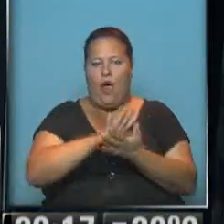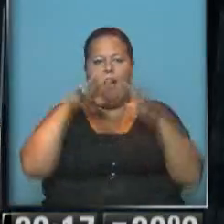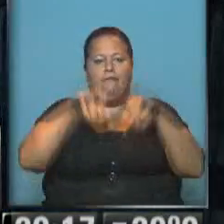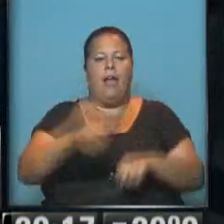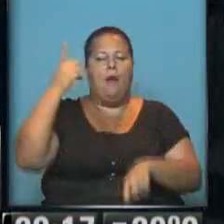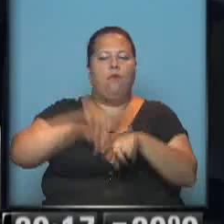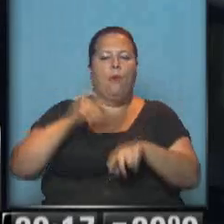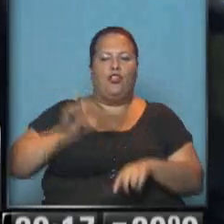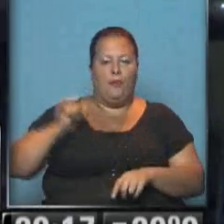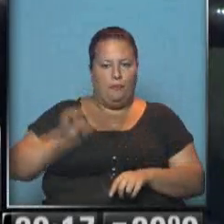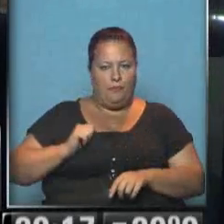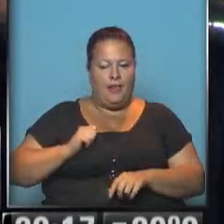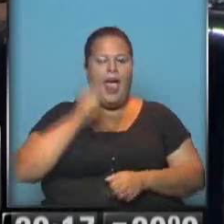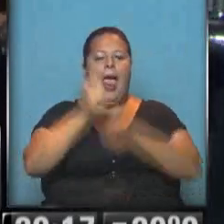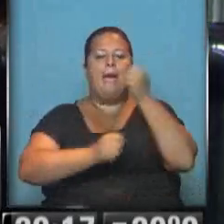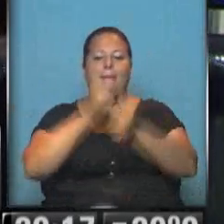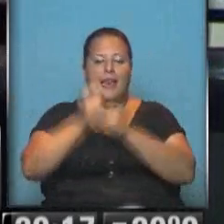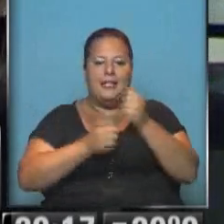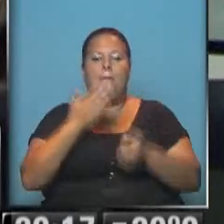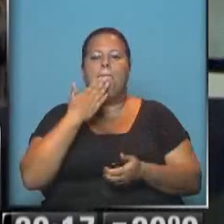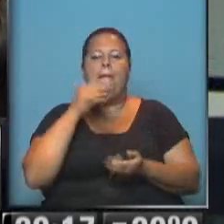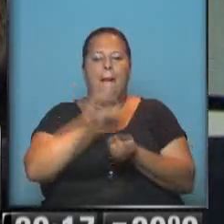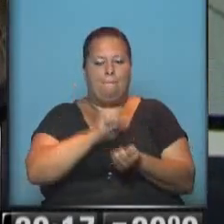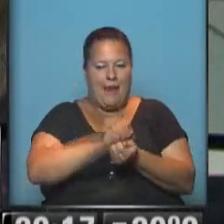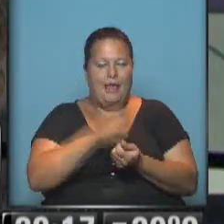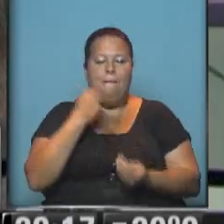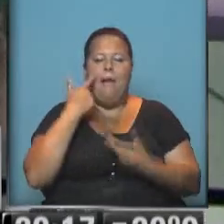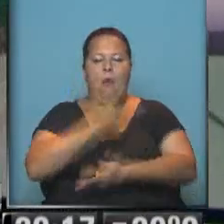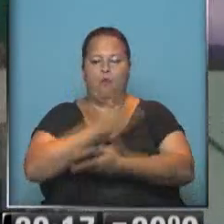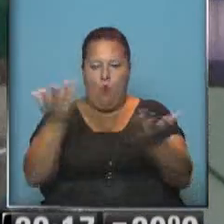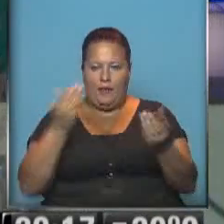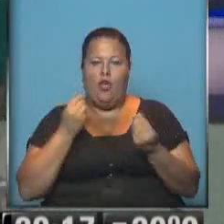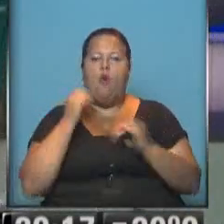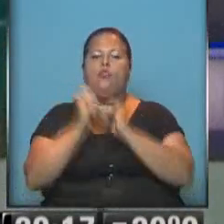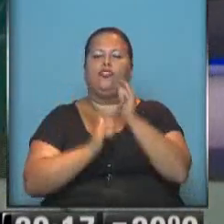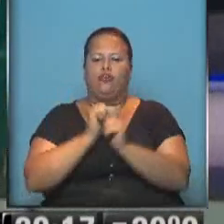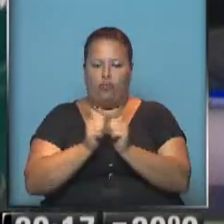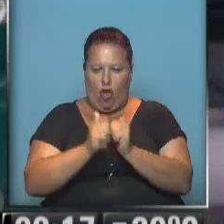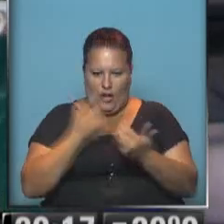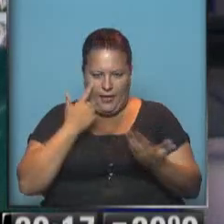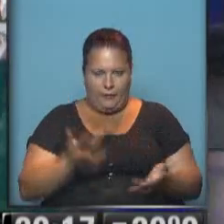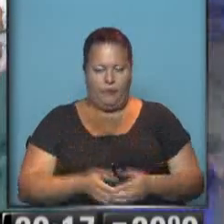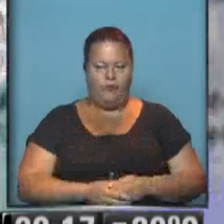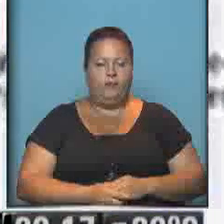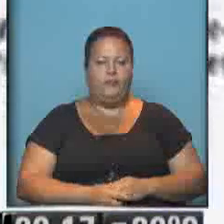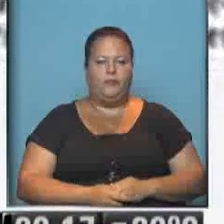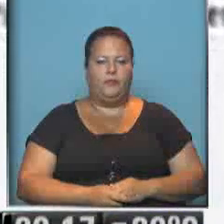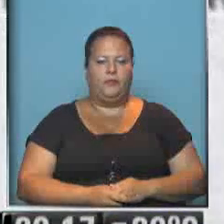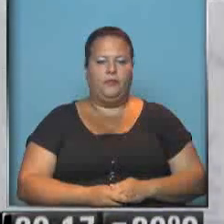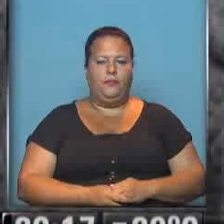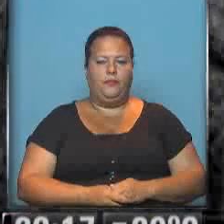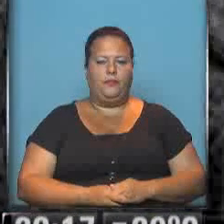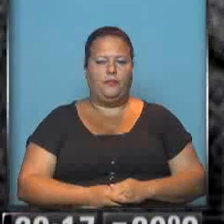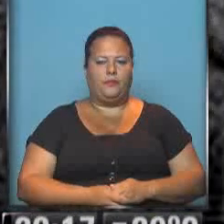última dictadura de la empresa Papel Prensa, para compartirla con todos ustedes. A ver. En